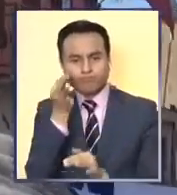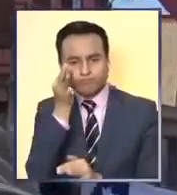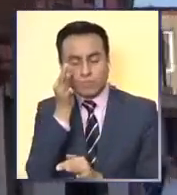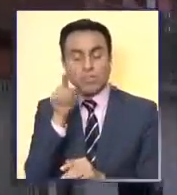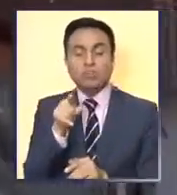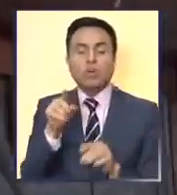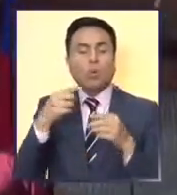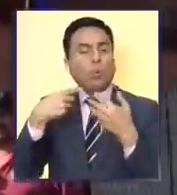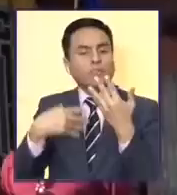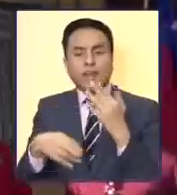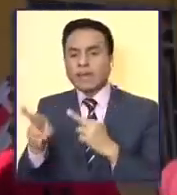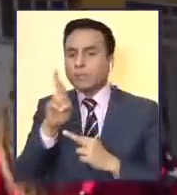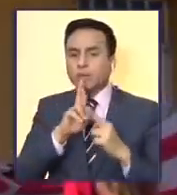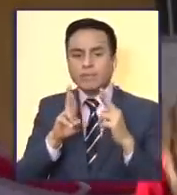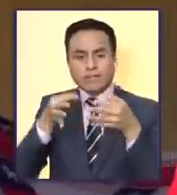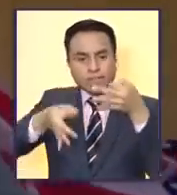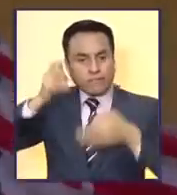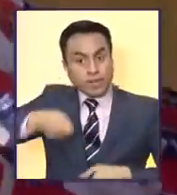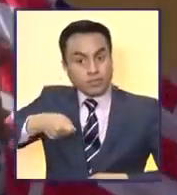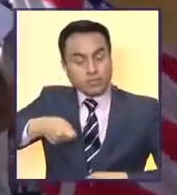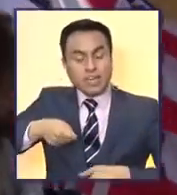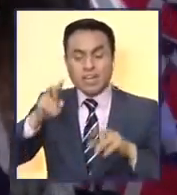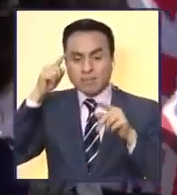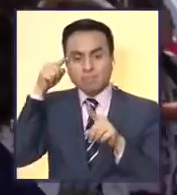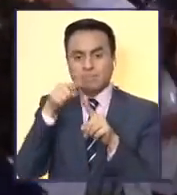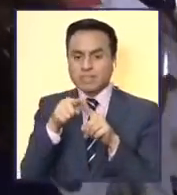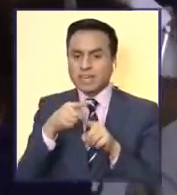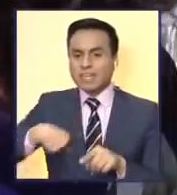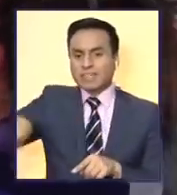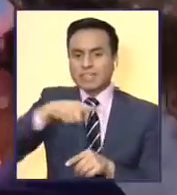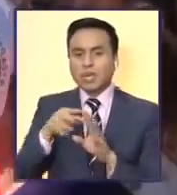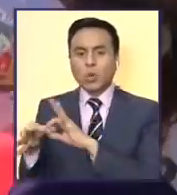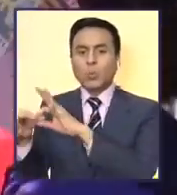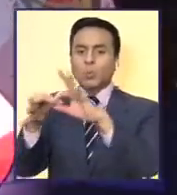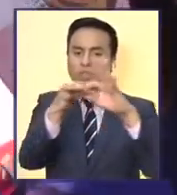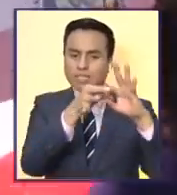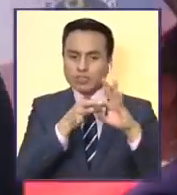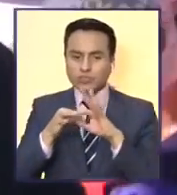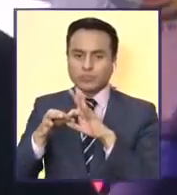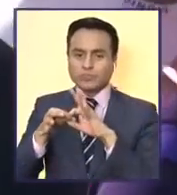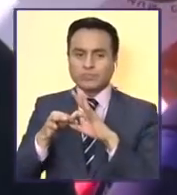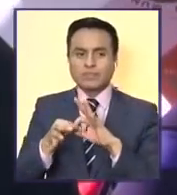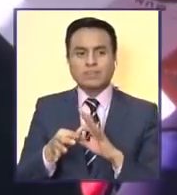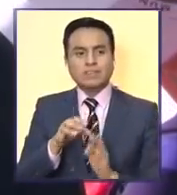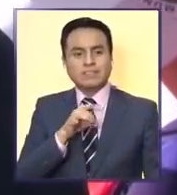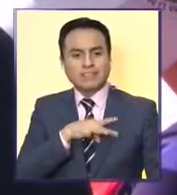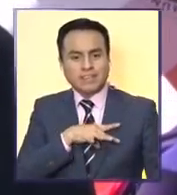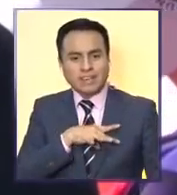sea cual sea el fallo, el mensaje es estar unidos. ¡Chile!